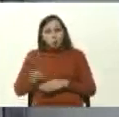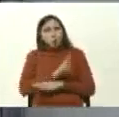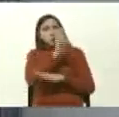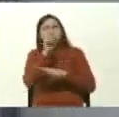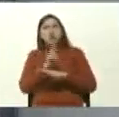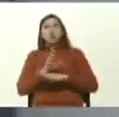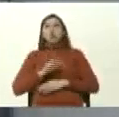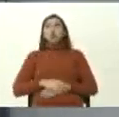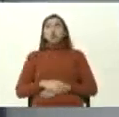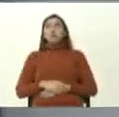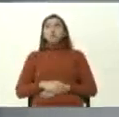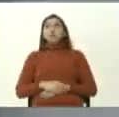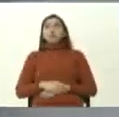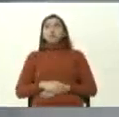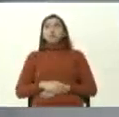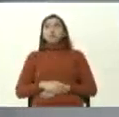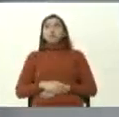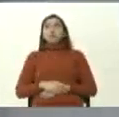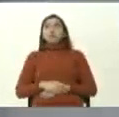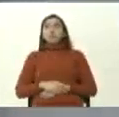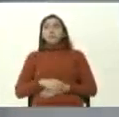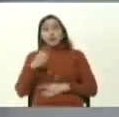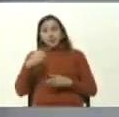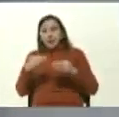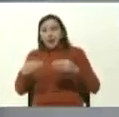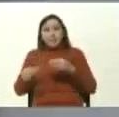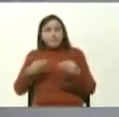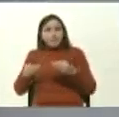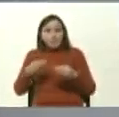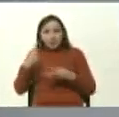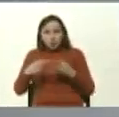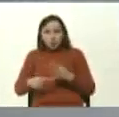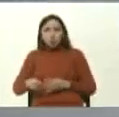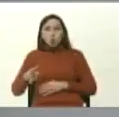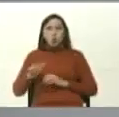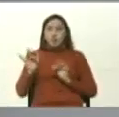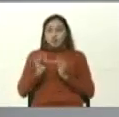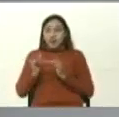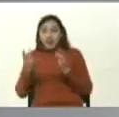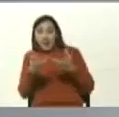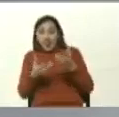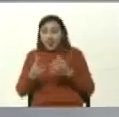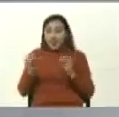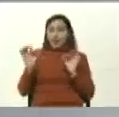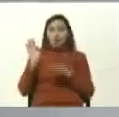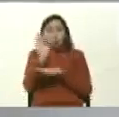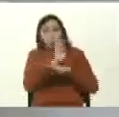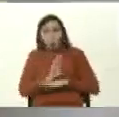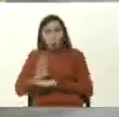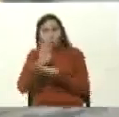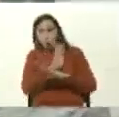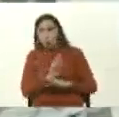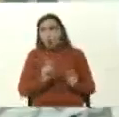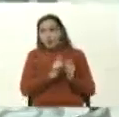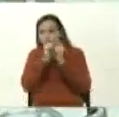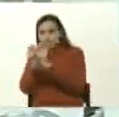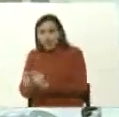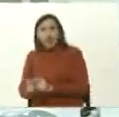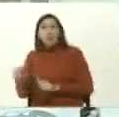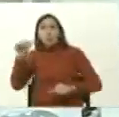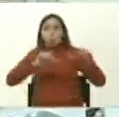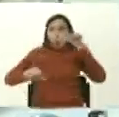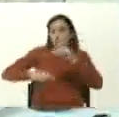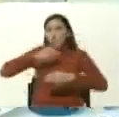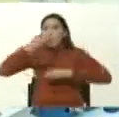los extremos de caucho, para evitar que nos quememos al momento de trasladar los materiales cuando estamos